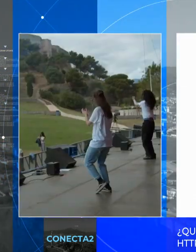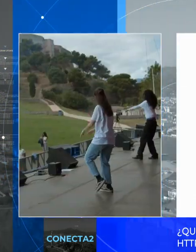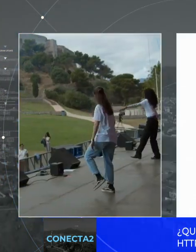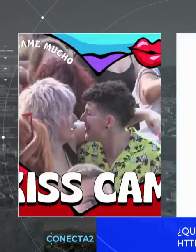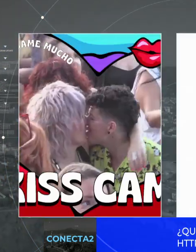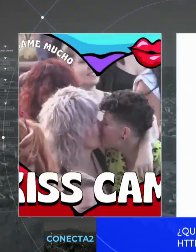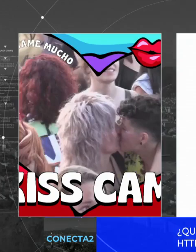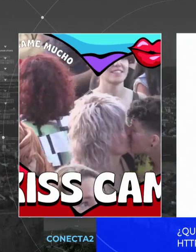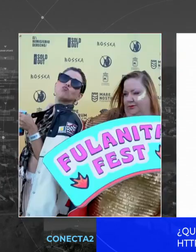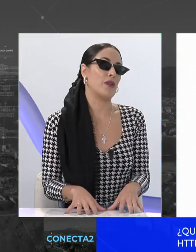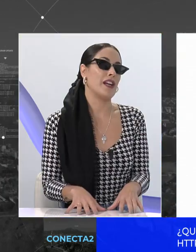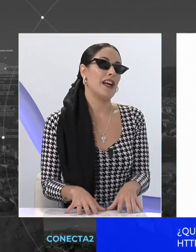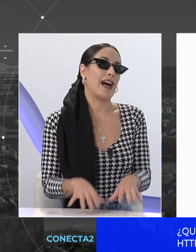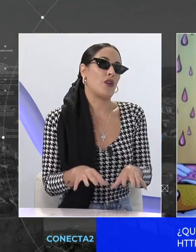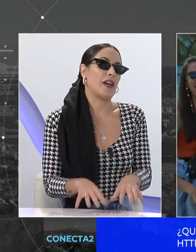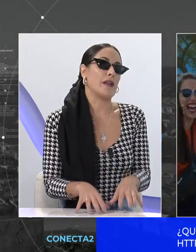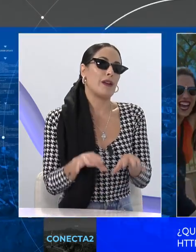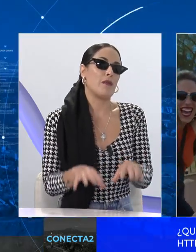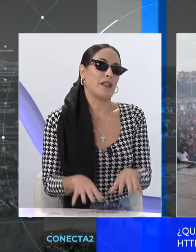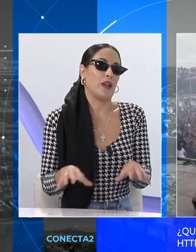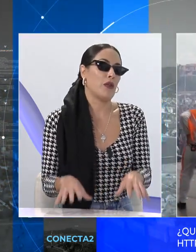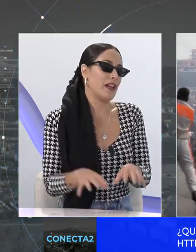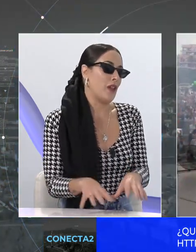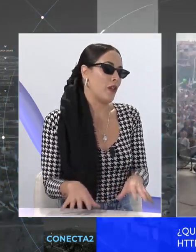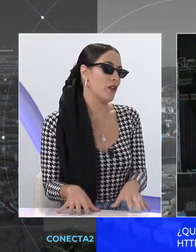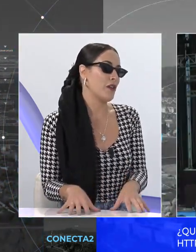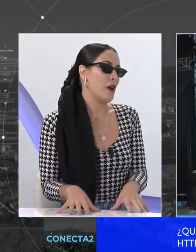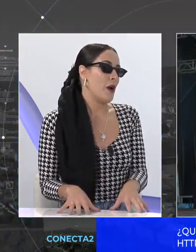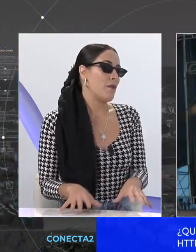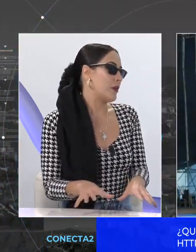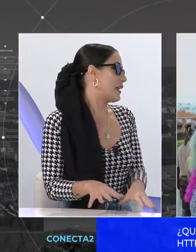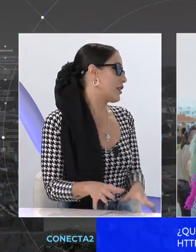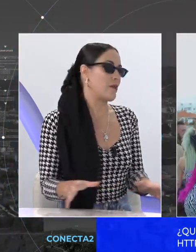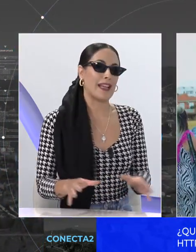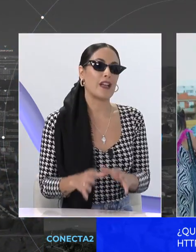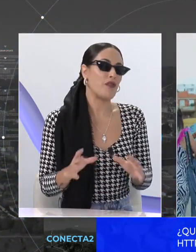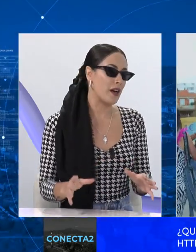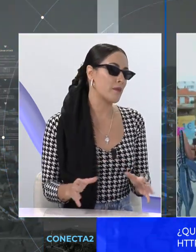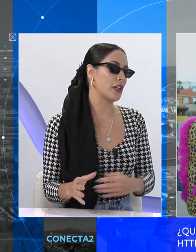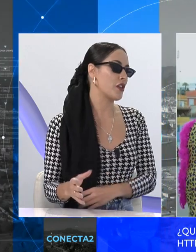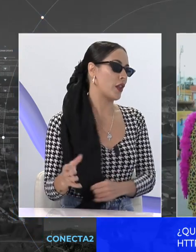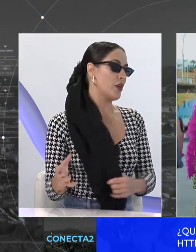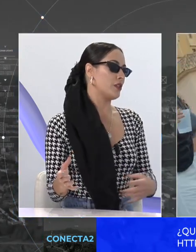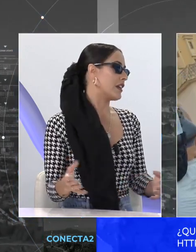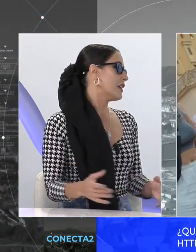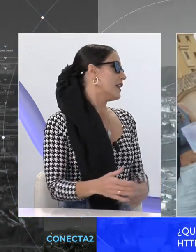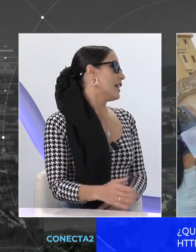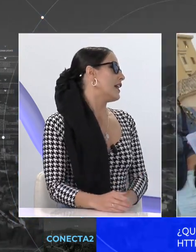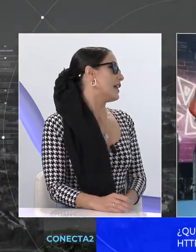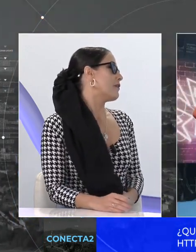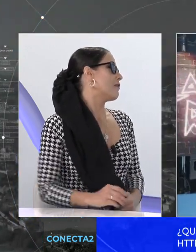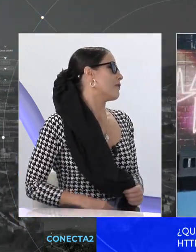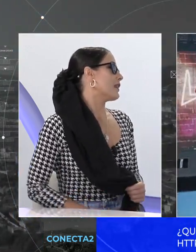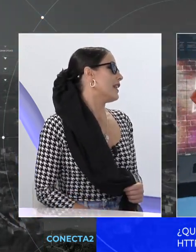envié a yo les puse por favor acogerme como andaluza en adopción porque o sea no me dejéis fuera porque soy de ceuta